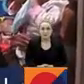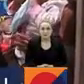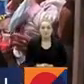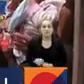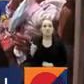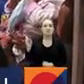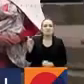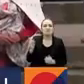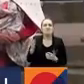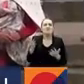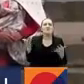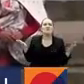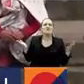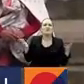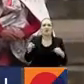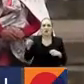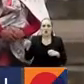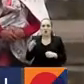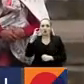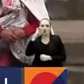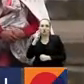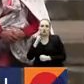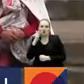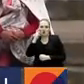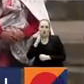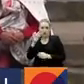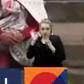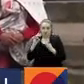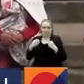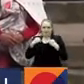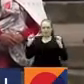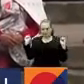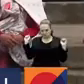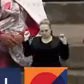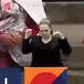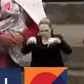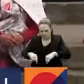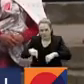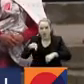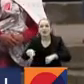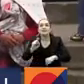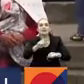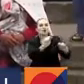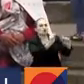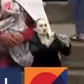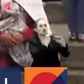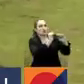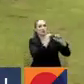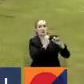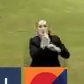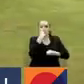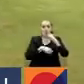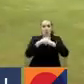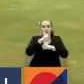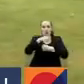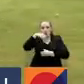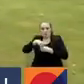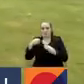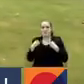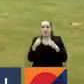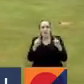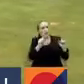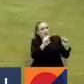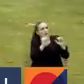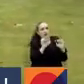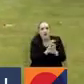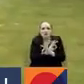200 familias en Vera procedentes del Chocó es crítica. Más de la mitad de ellos viven subsidiados en el sur de Bogotá hace casi un año, pero esos beneficios se